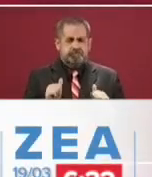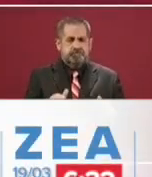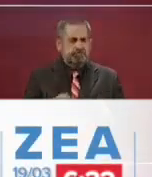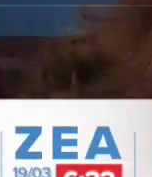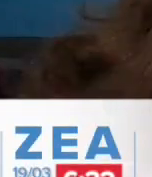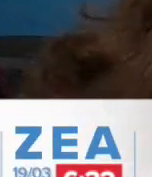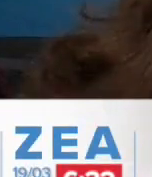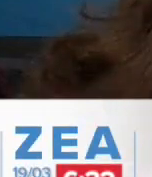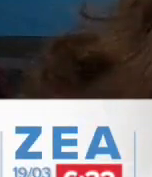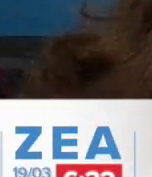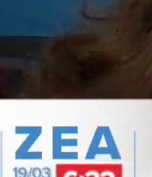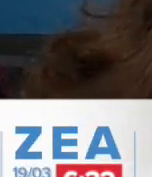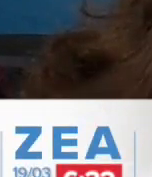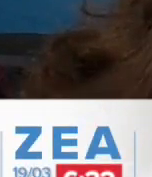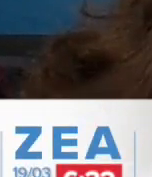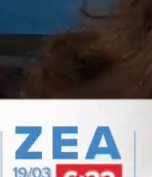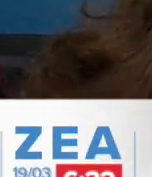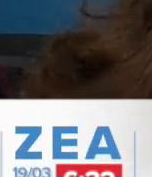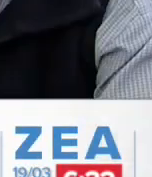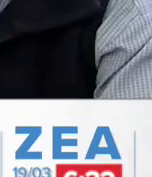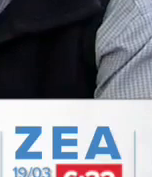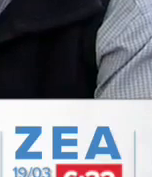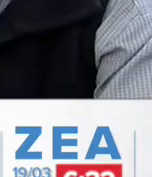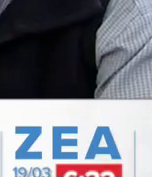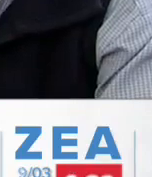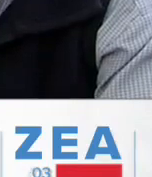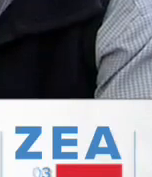42 mil millones de pesos. Dijo que el objetivo es blindar al pueblo.